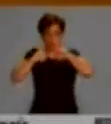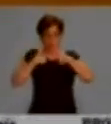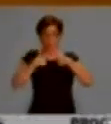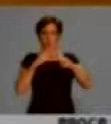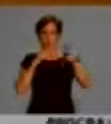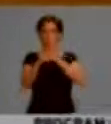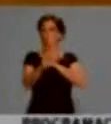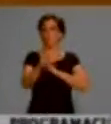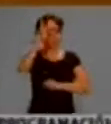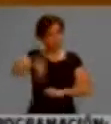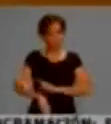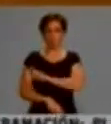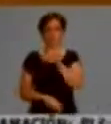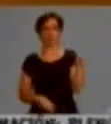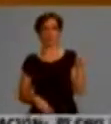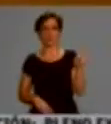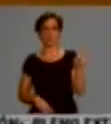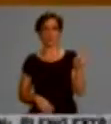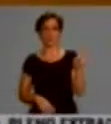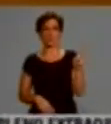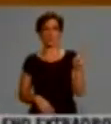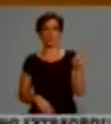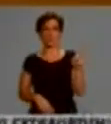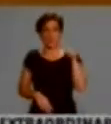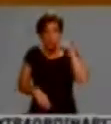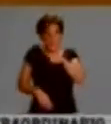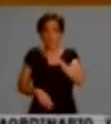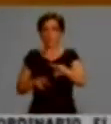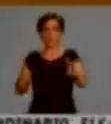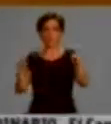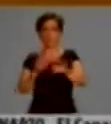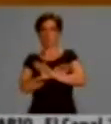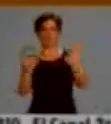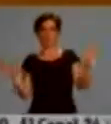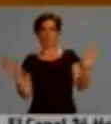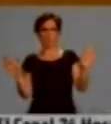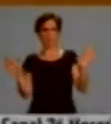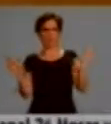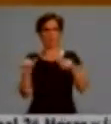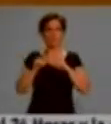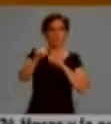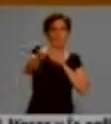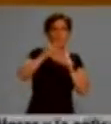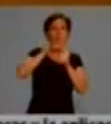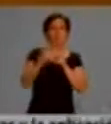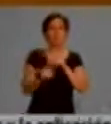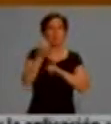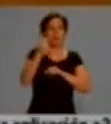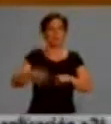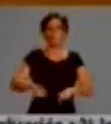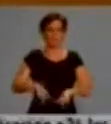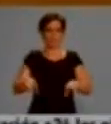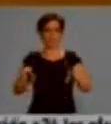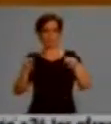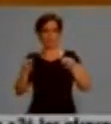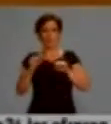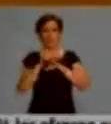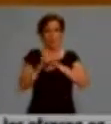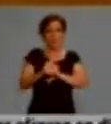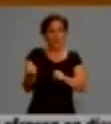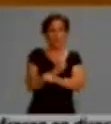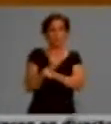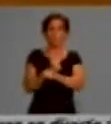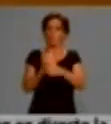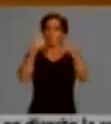es. Y aquí se acaban todas las posibilidades que nos ofrece el caso. El resto es misión del